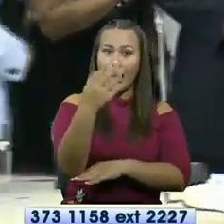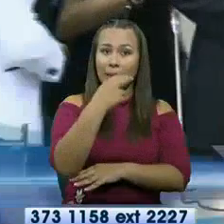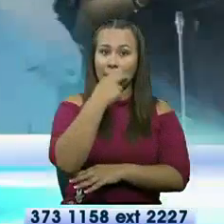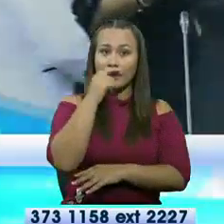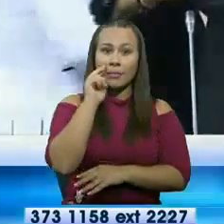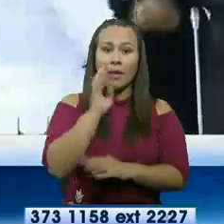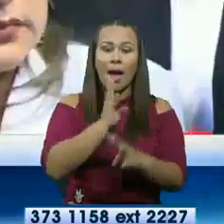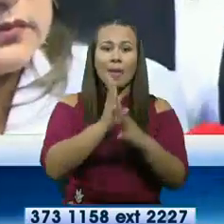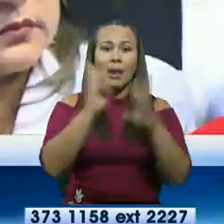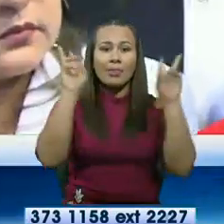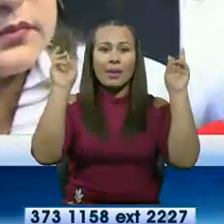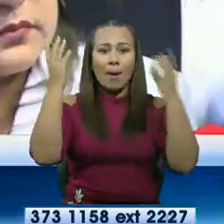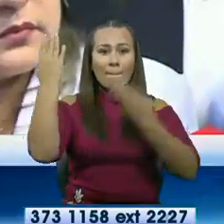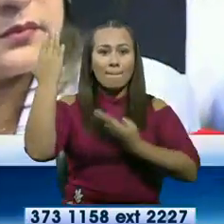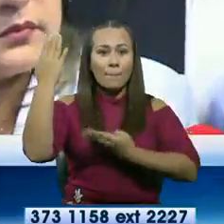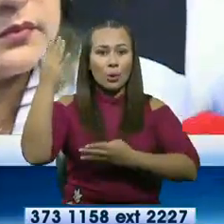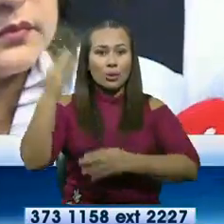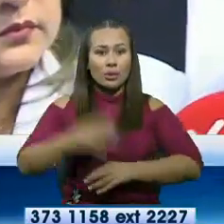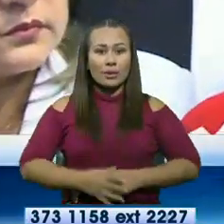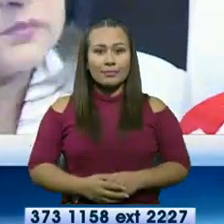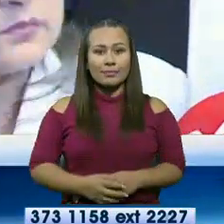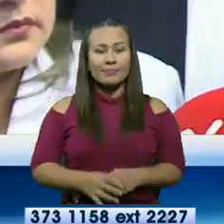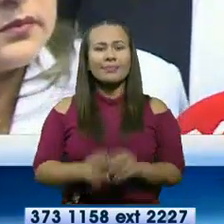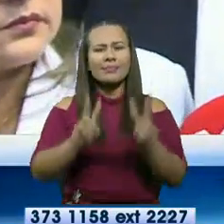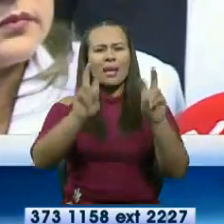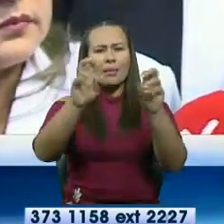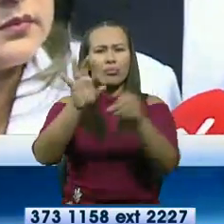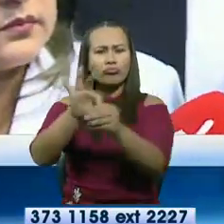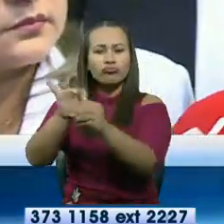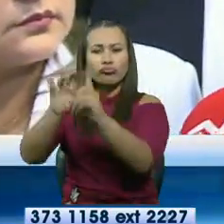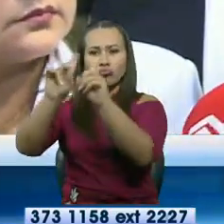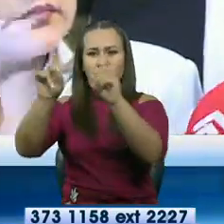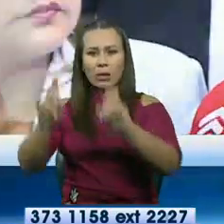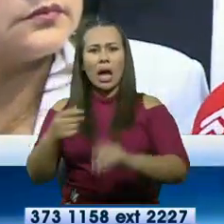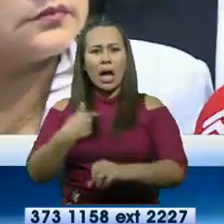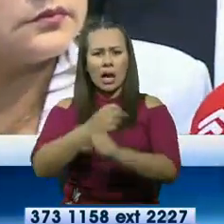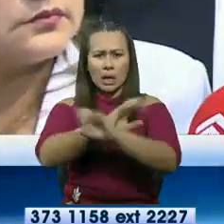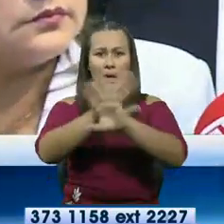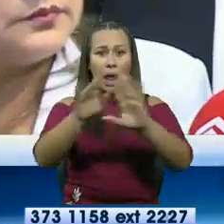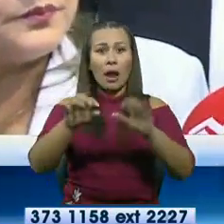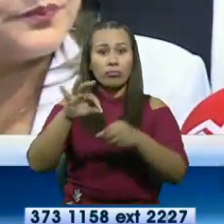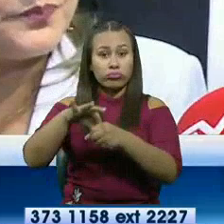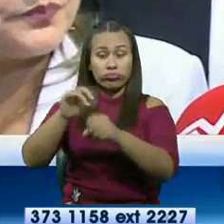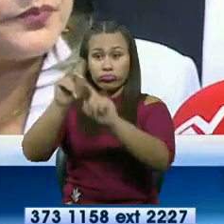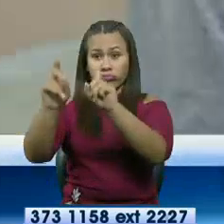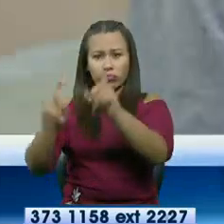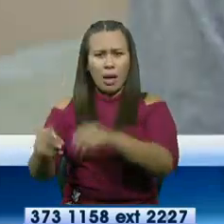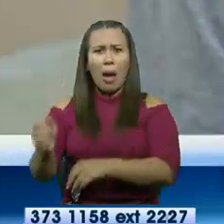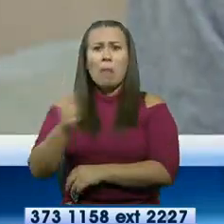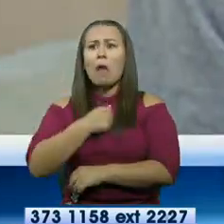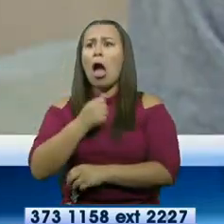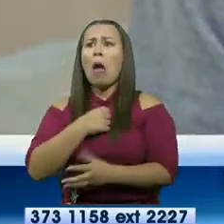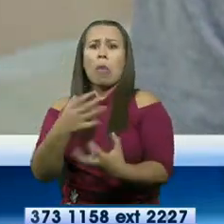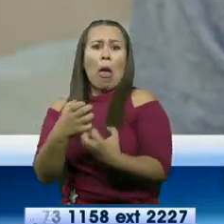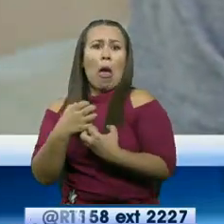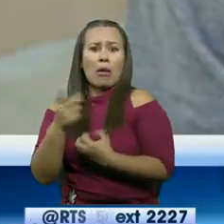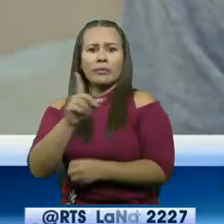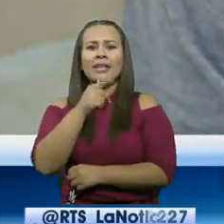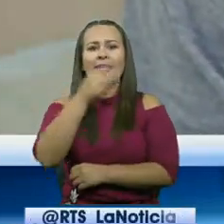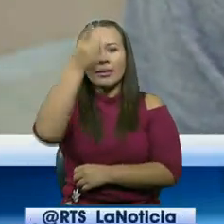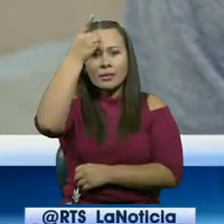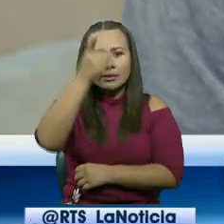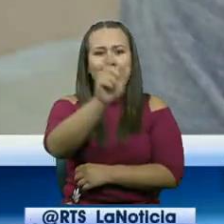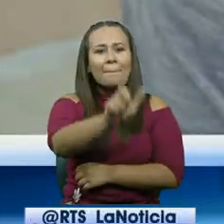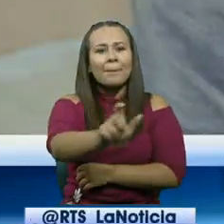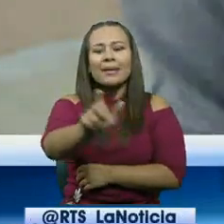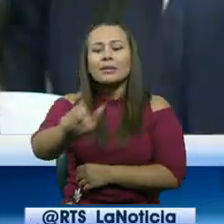temas coyunturales. Aprovechó para referirse a la consulta popular, dijo claramente que esta consulta no tiene dueño y que será el pueblo el que define el